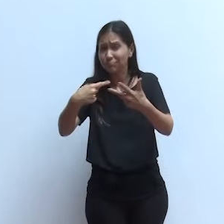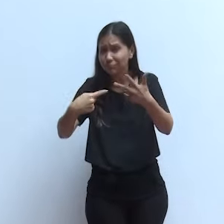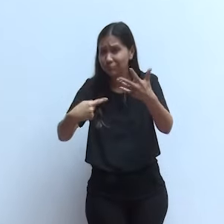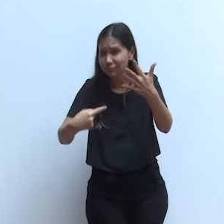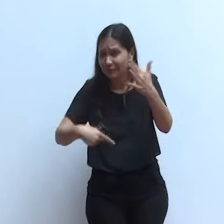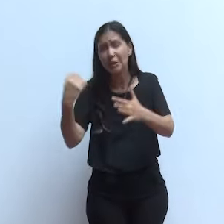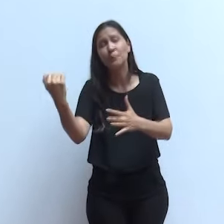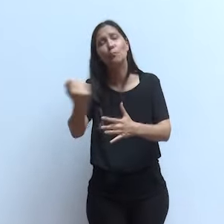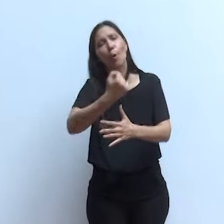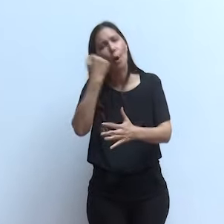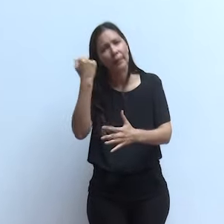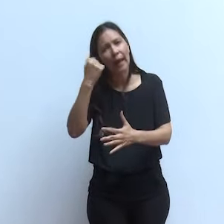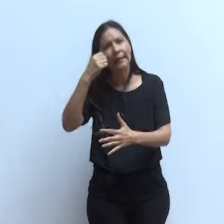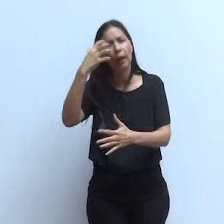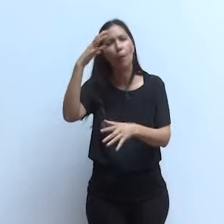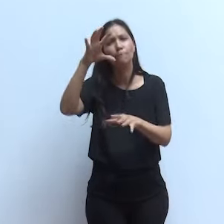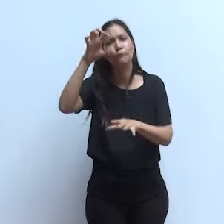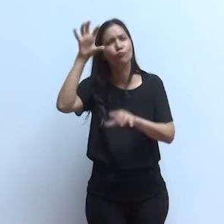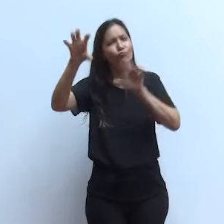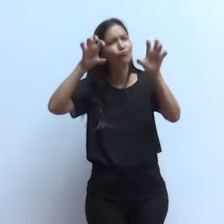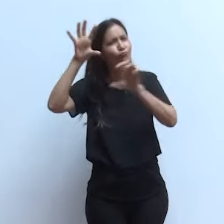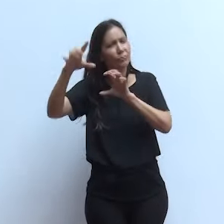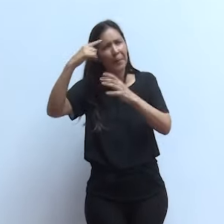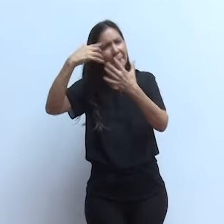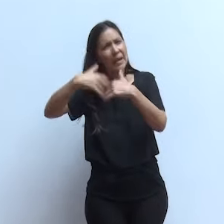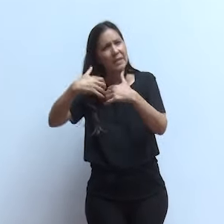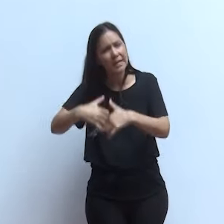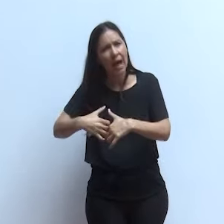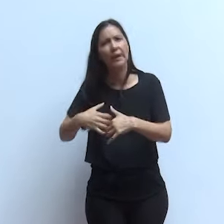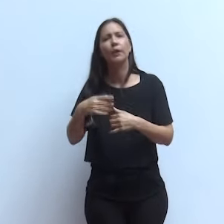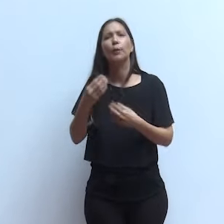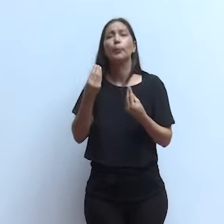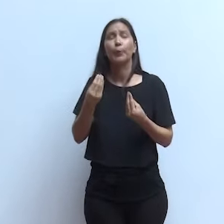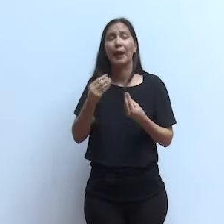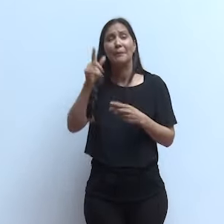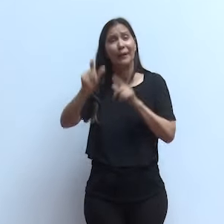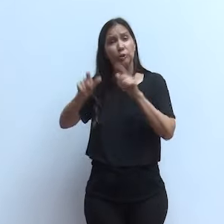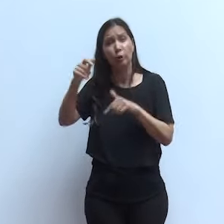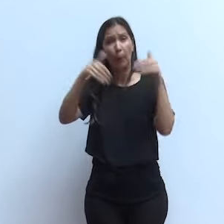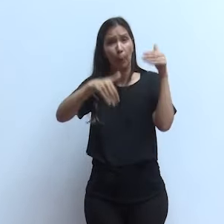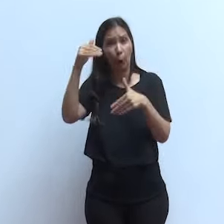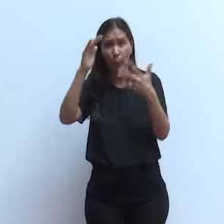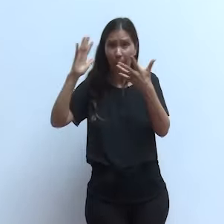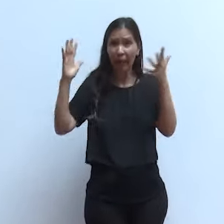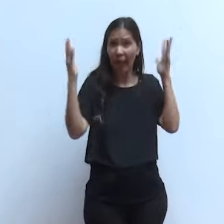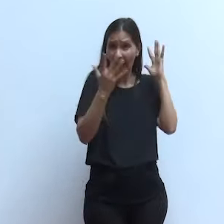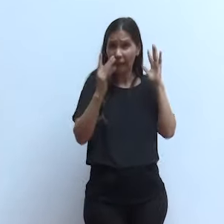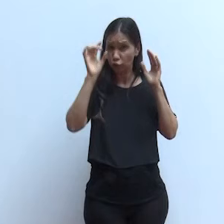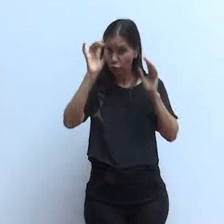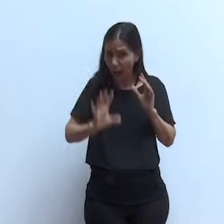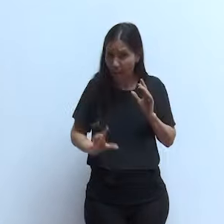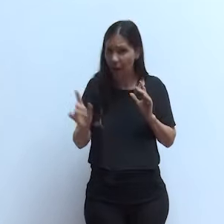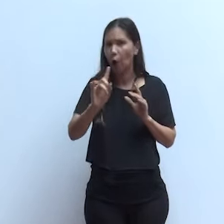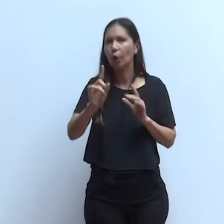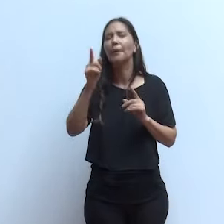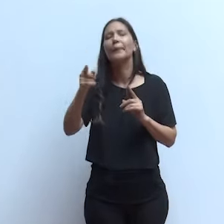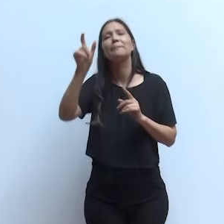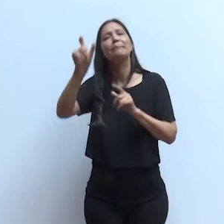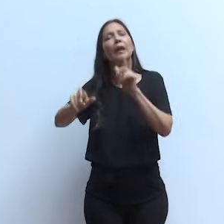radar para a la hora de pensar no solamente por qué digamos la gente mi ley sino por qué digo la gente